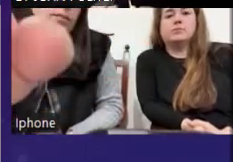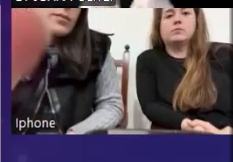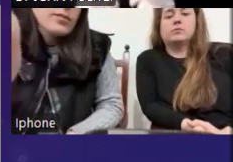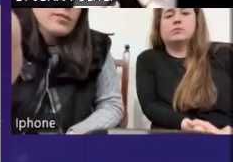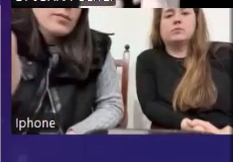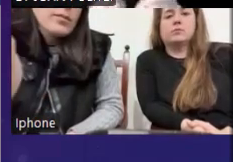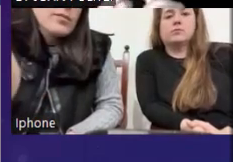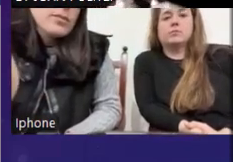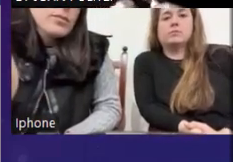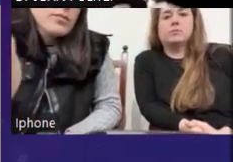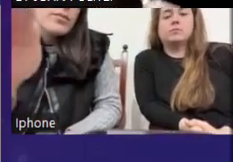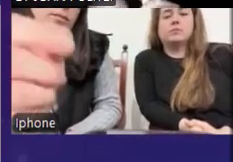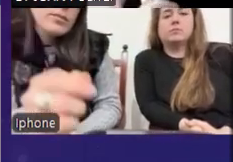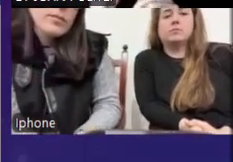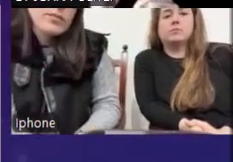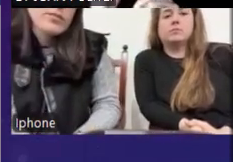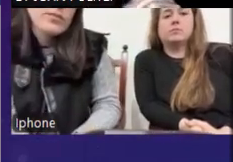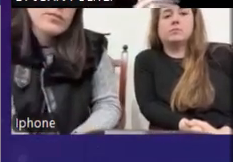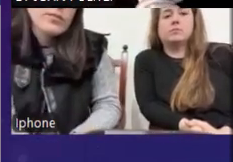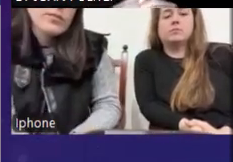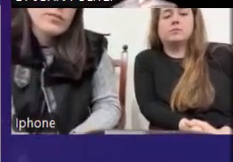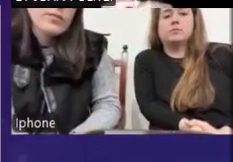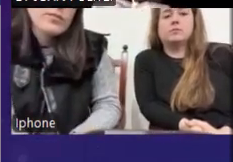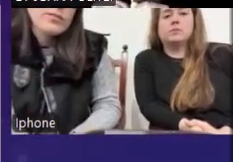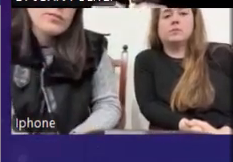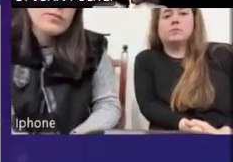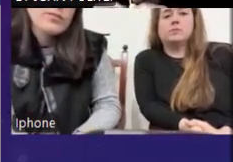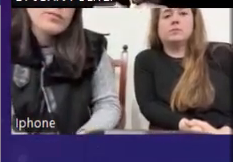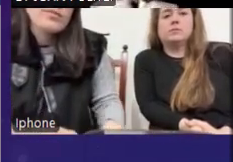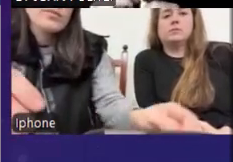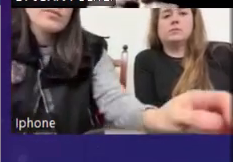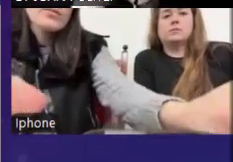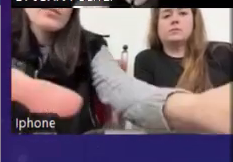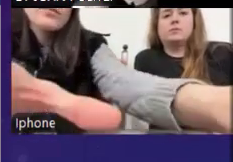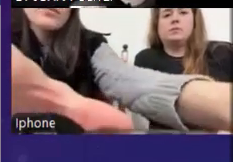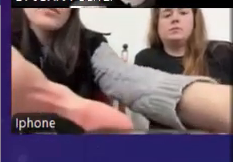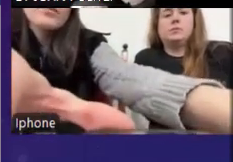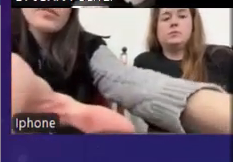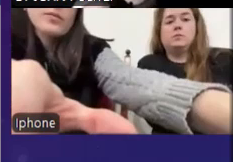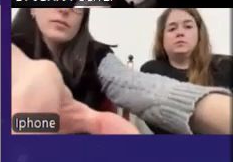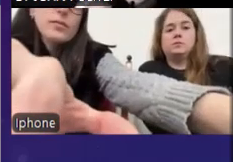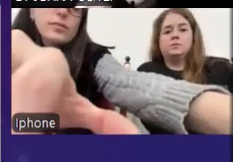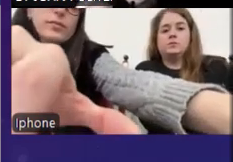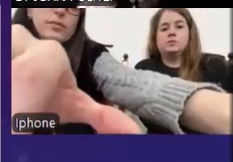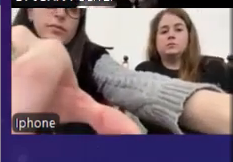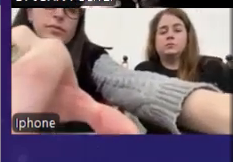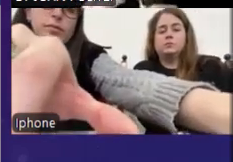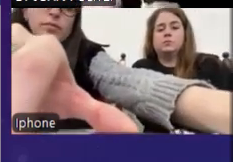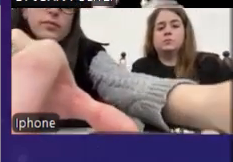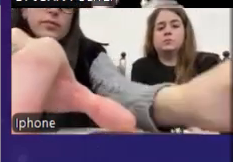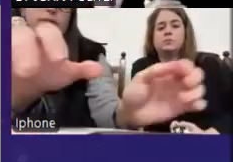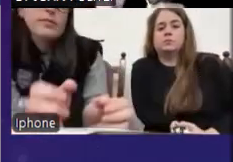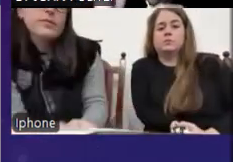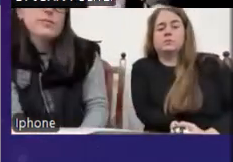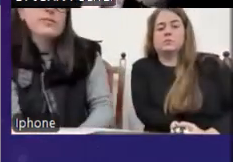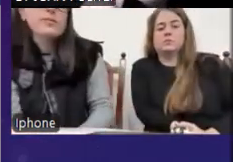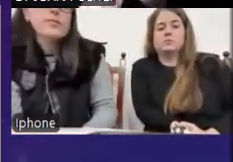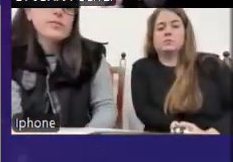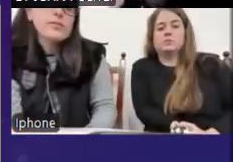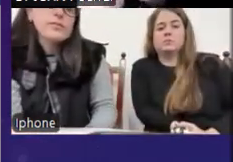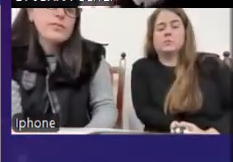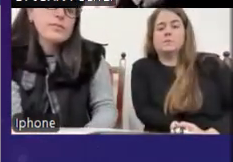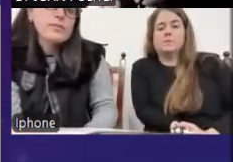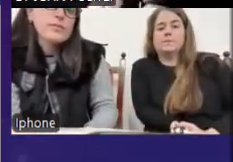no. Acá lo que se usa es otra vez un virus que no tiene enfermedad, es un virus que tiene